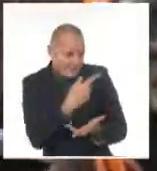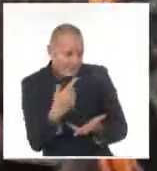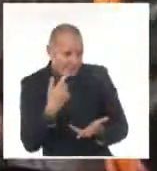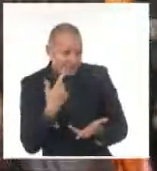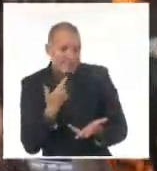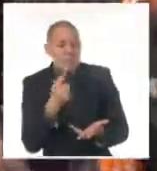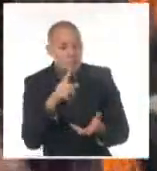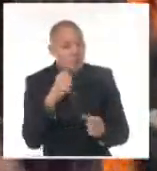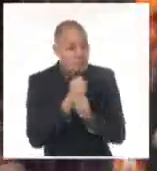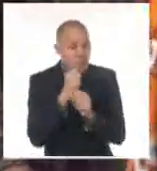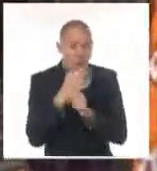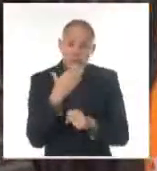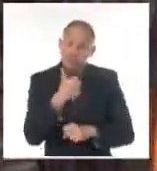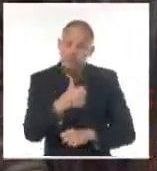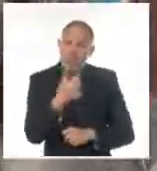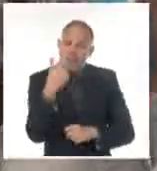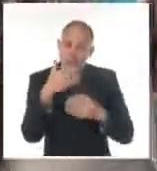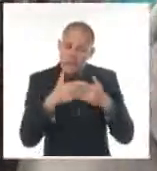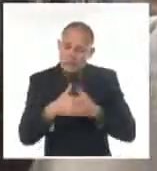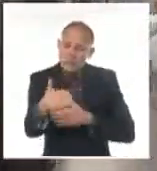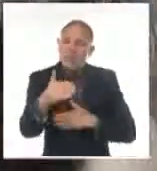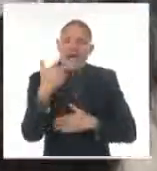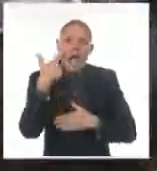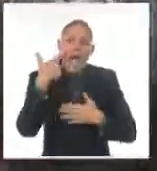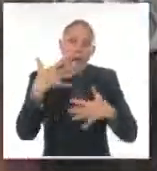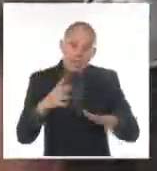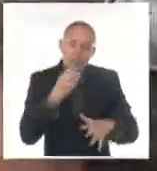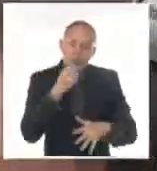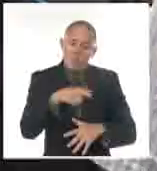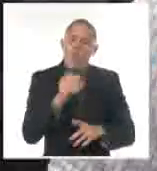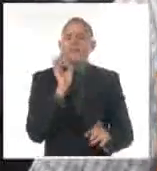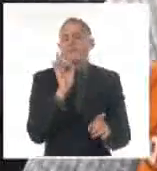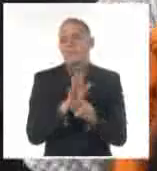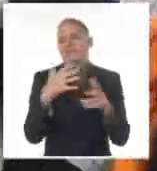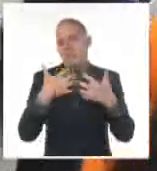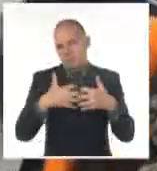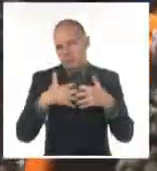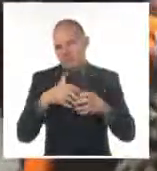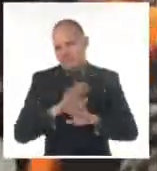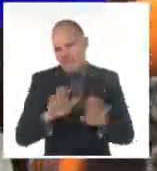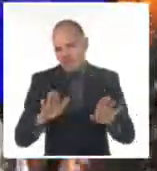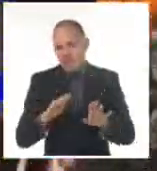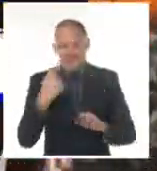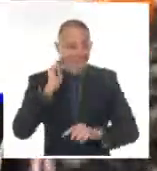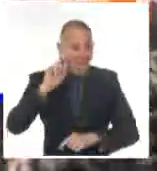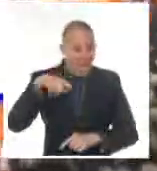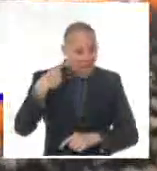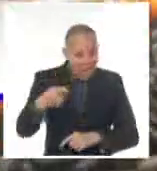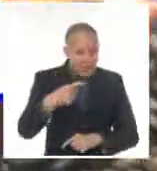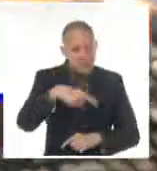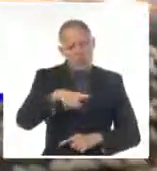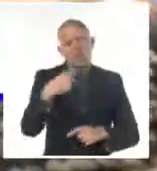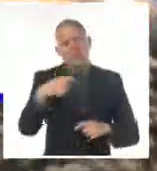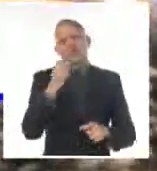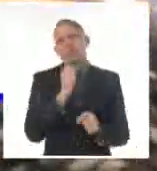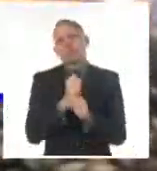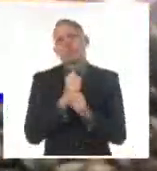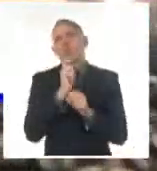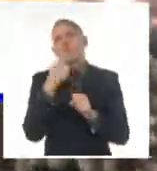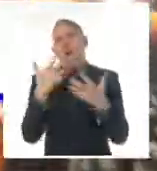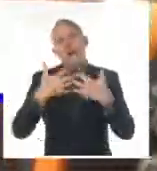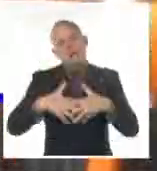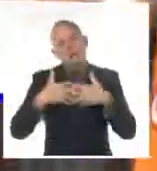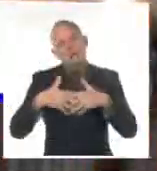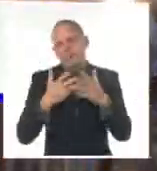para que puedan cumplir el sueño de echar a andar el coloso Uruguay. Tenemos que proponernos que el año que viene puedan moler. Y mientras tanto, este año